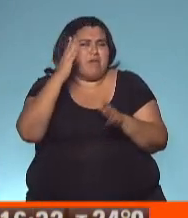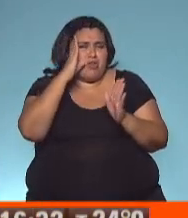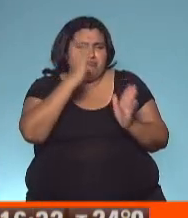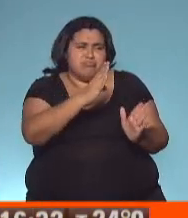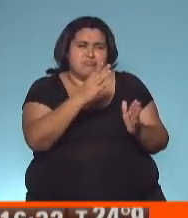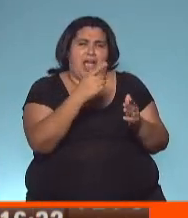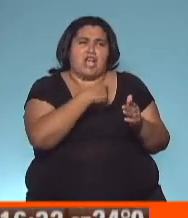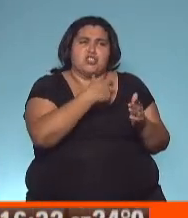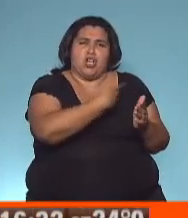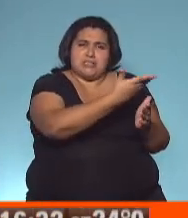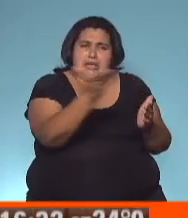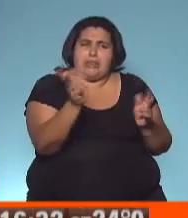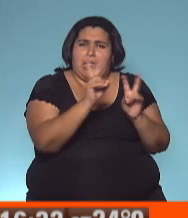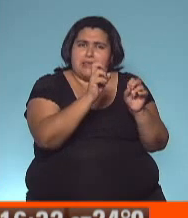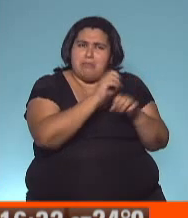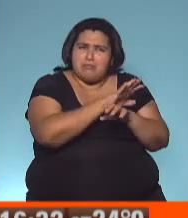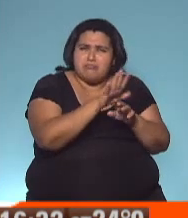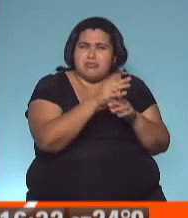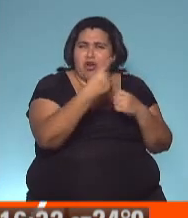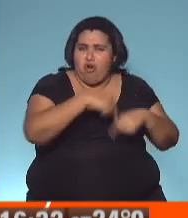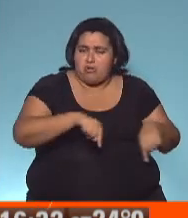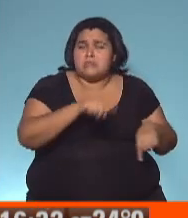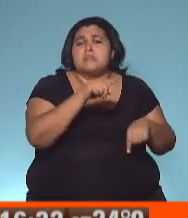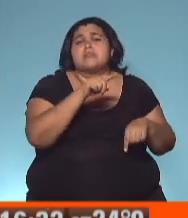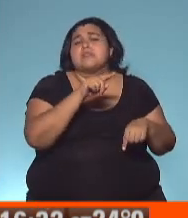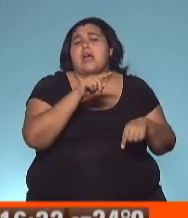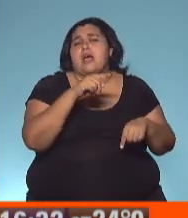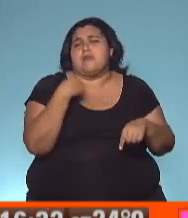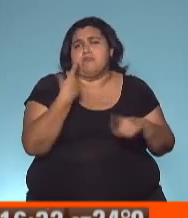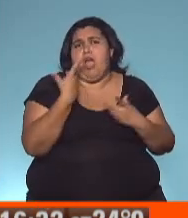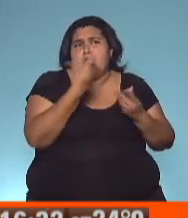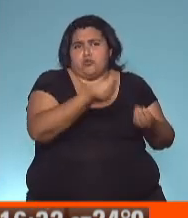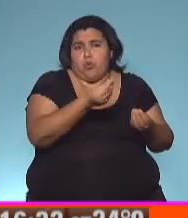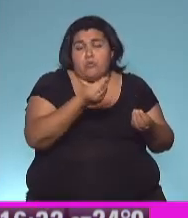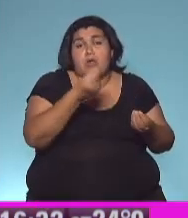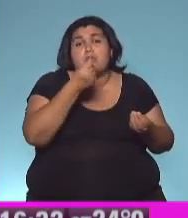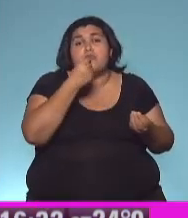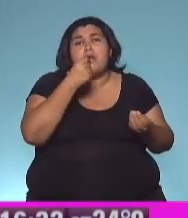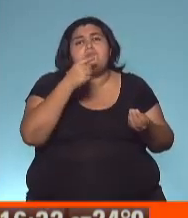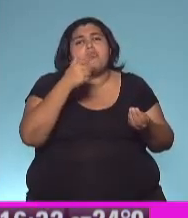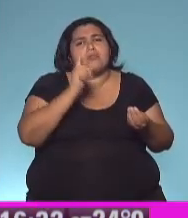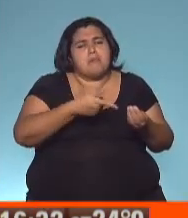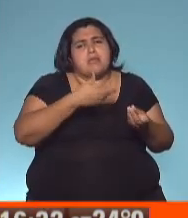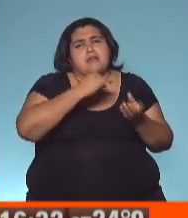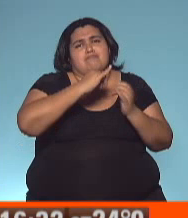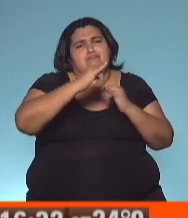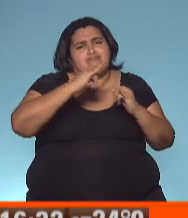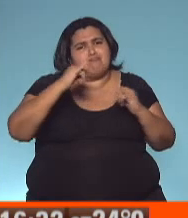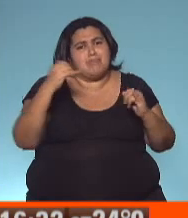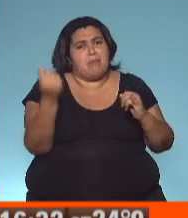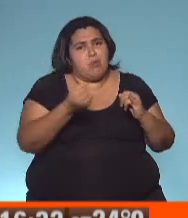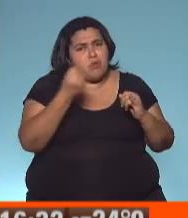necesitan, y también de donde nos toque hacer el llamado a la reflexión, que creo que